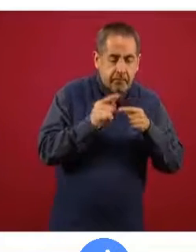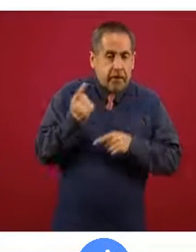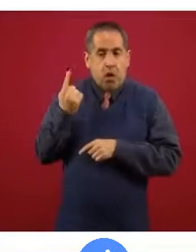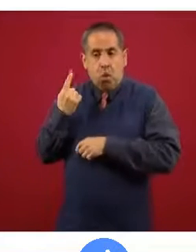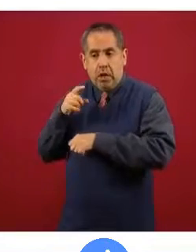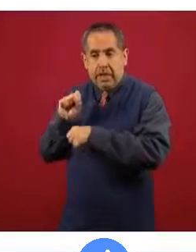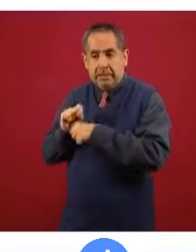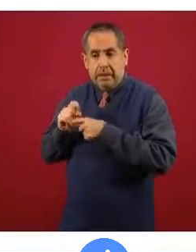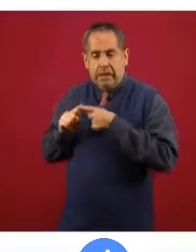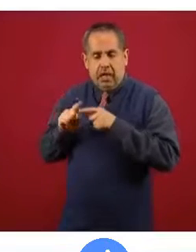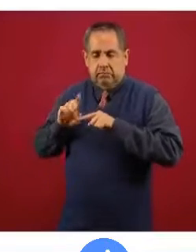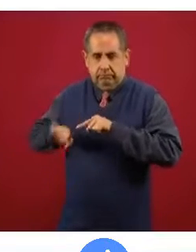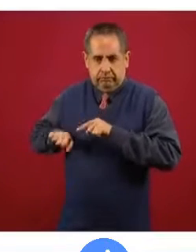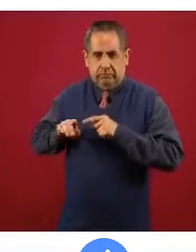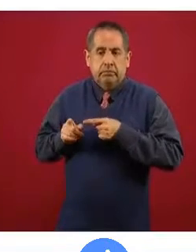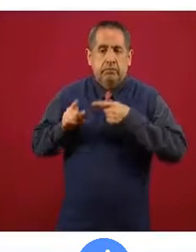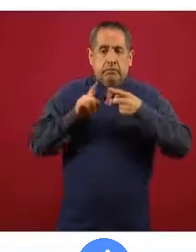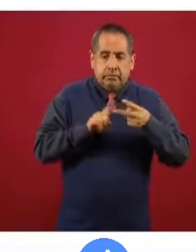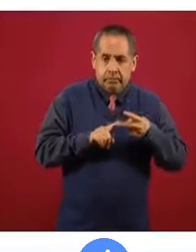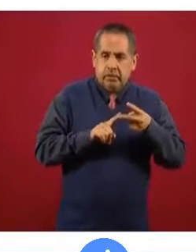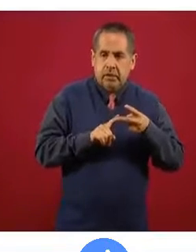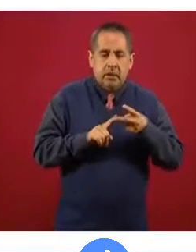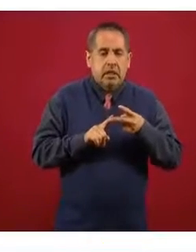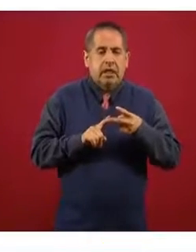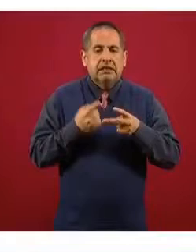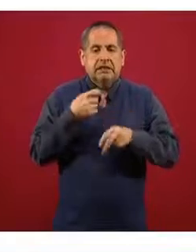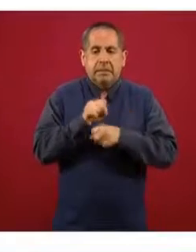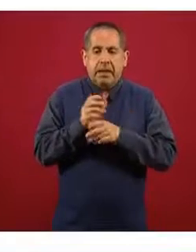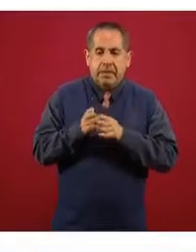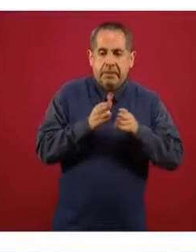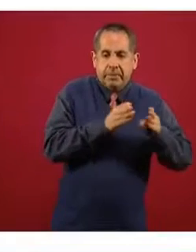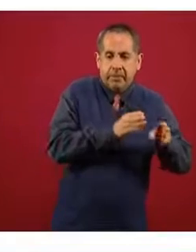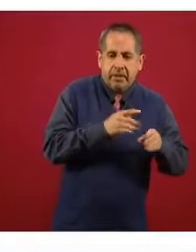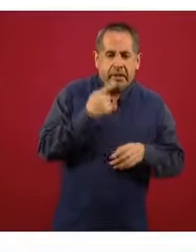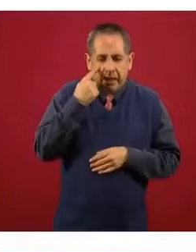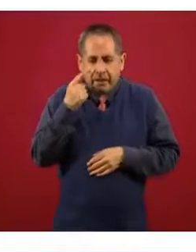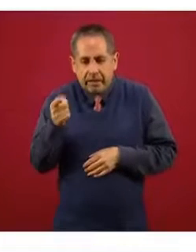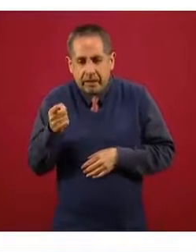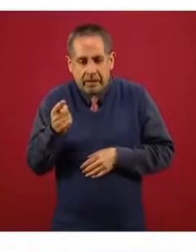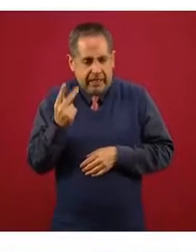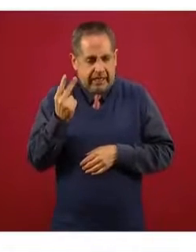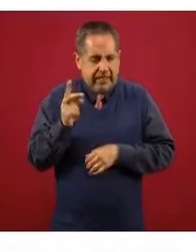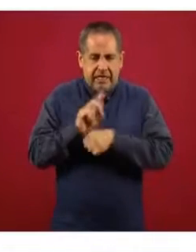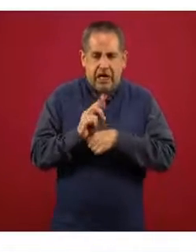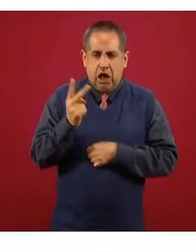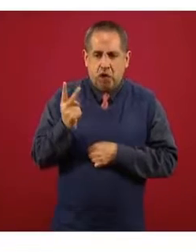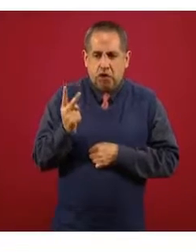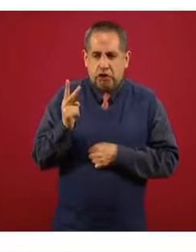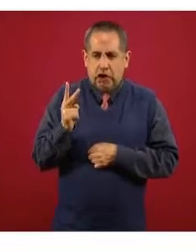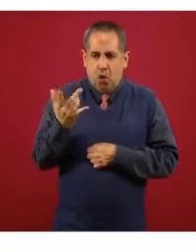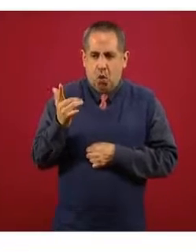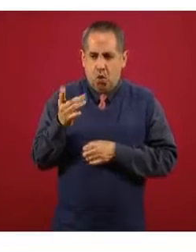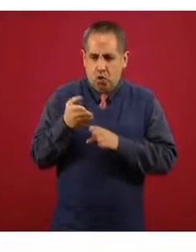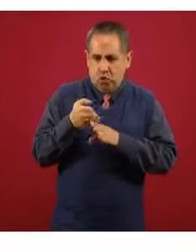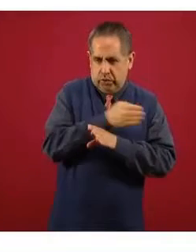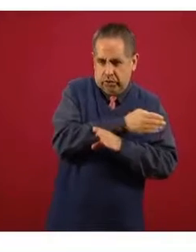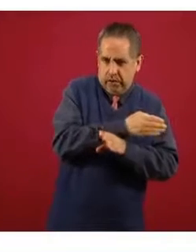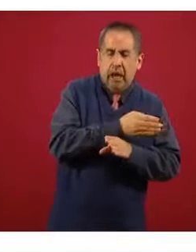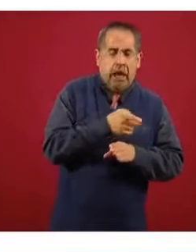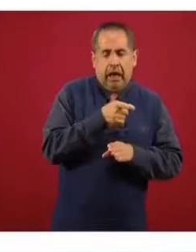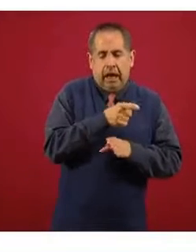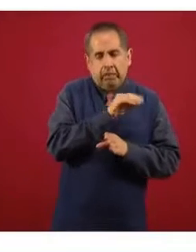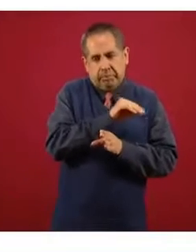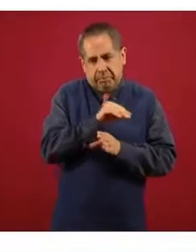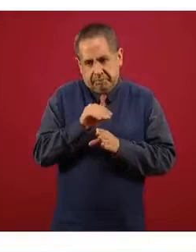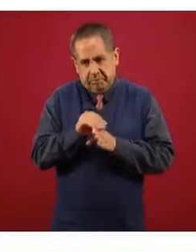semana, quitamos los últimos 7 días, por eso ustedes ven que la gráfica corta el 2 de julio, precisamente para